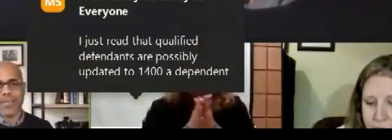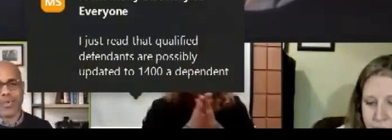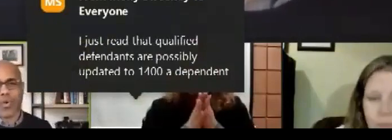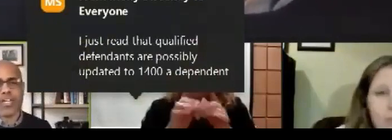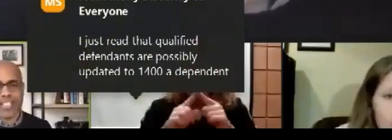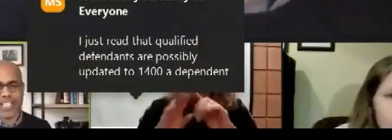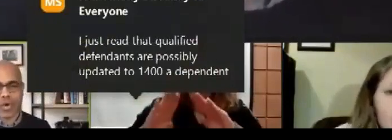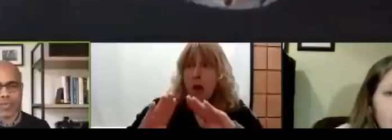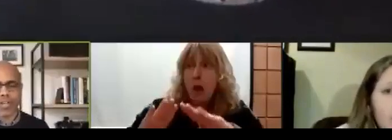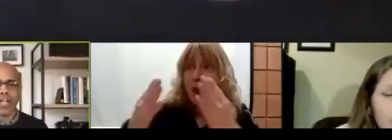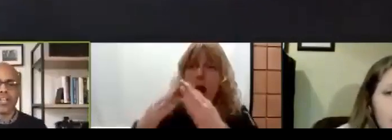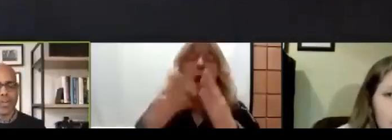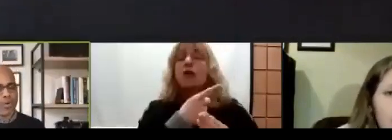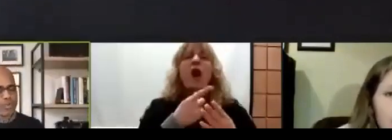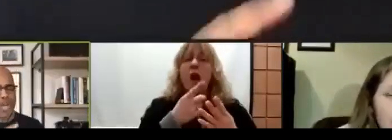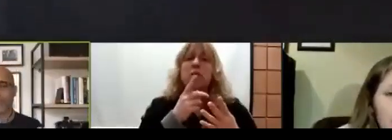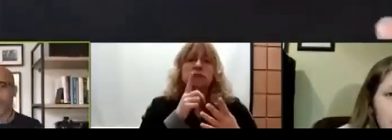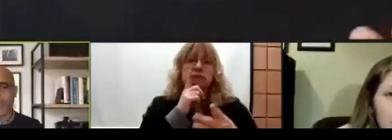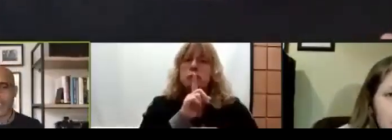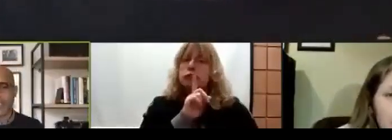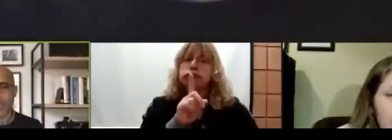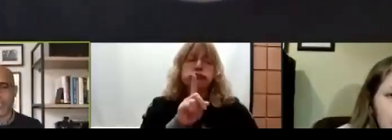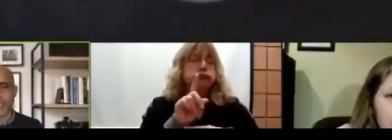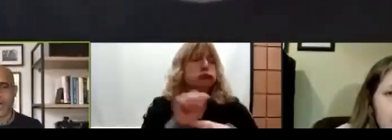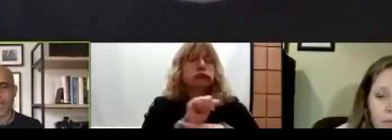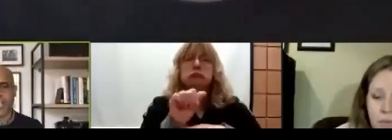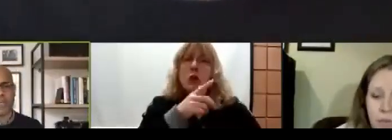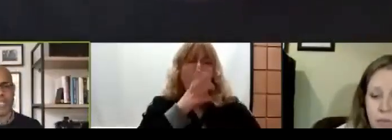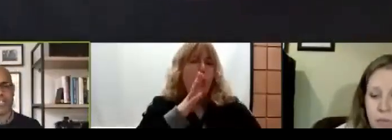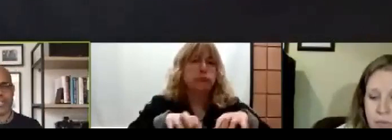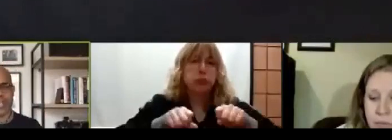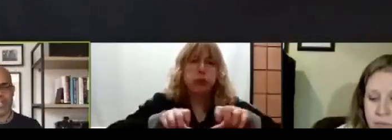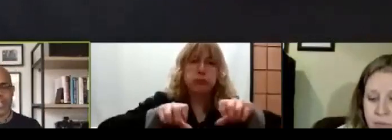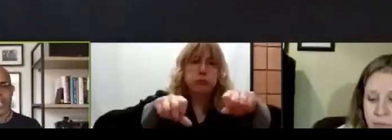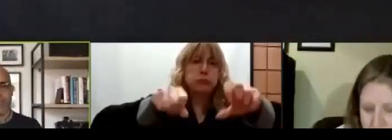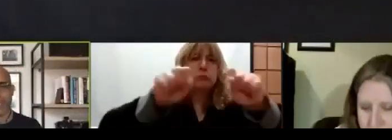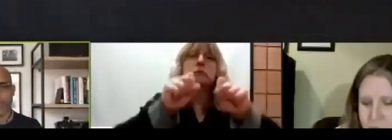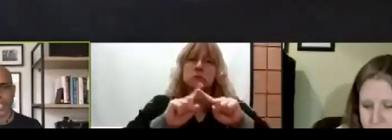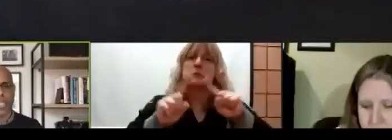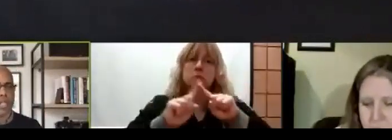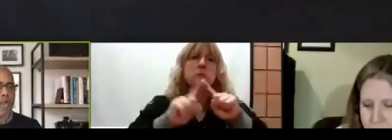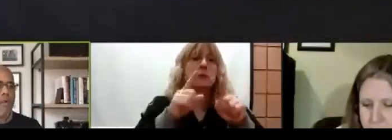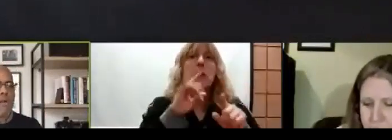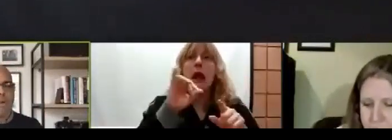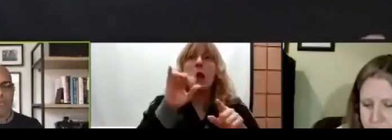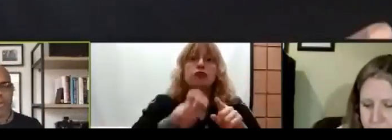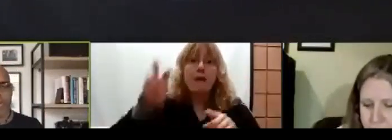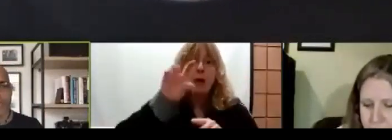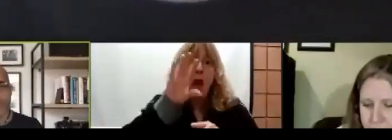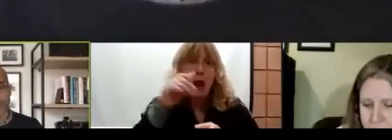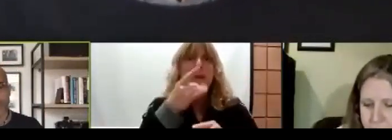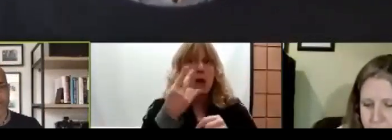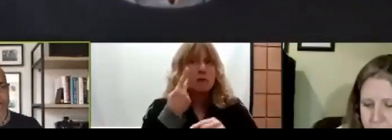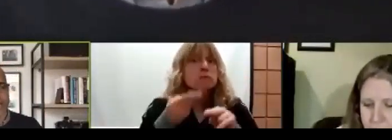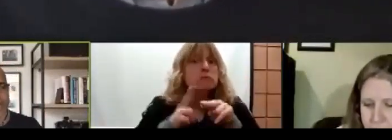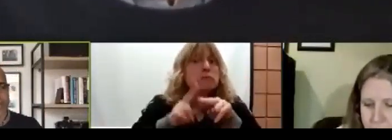va a regresar al trabajo y todos aquellos que están haciendo esto por un lugar de negocio están invirtiendo